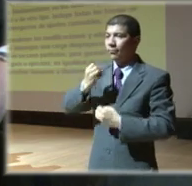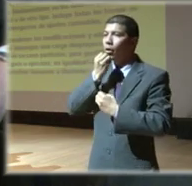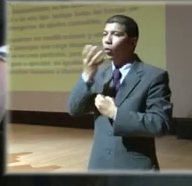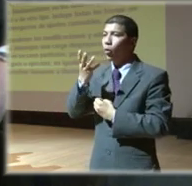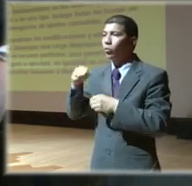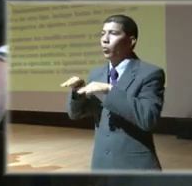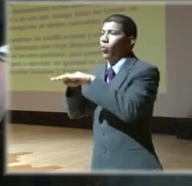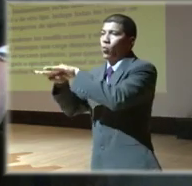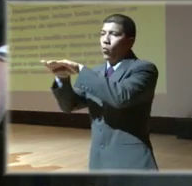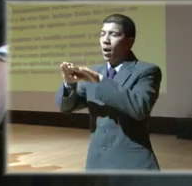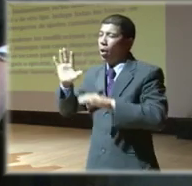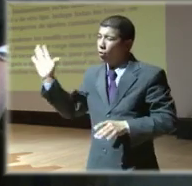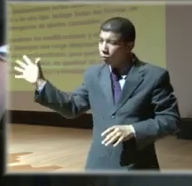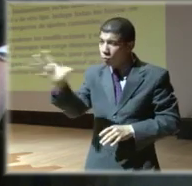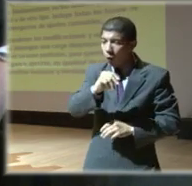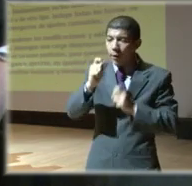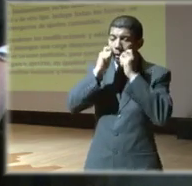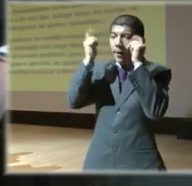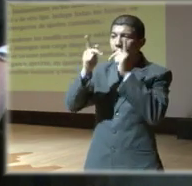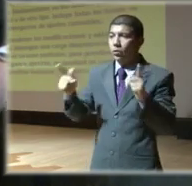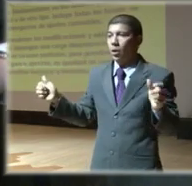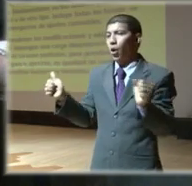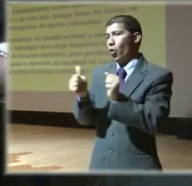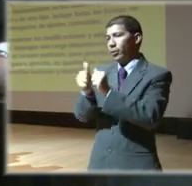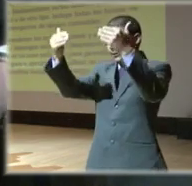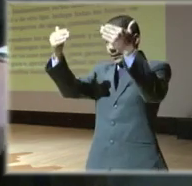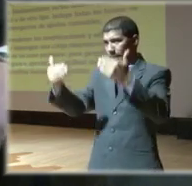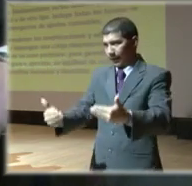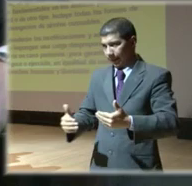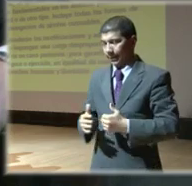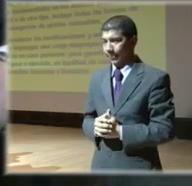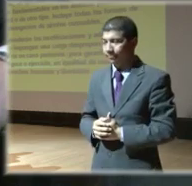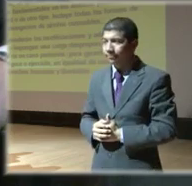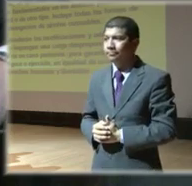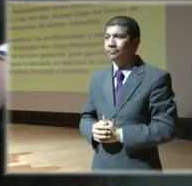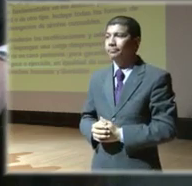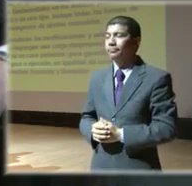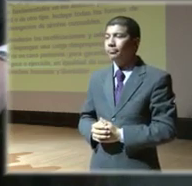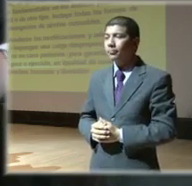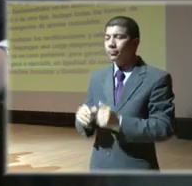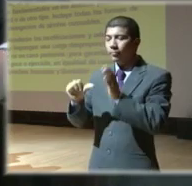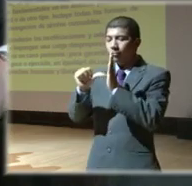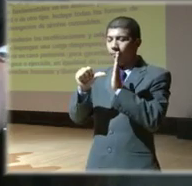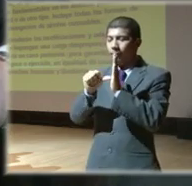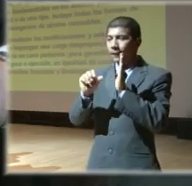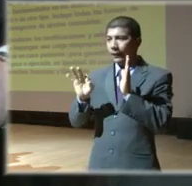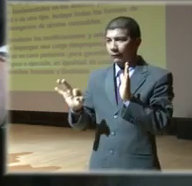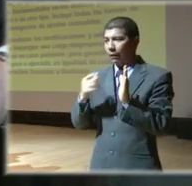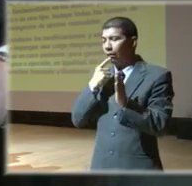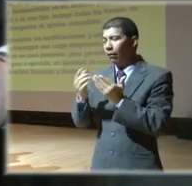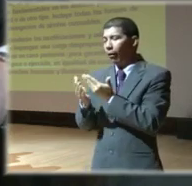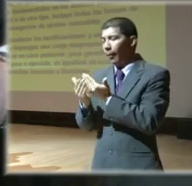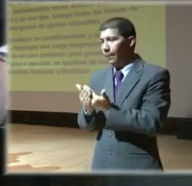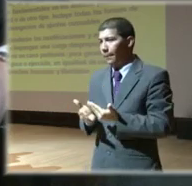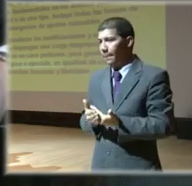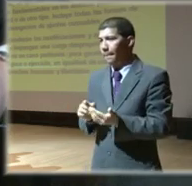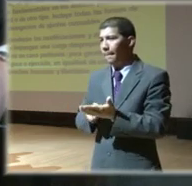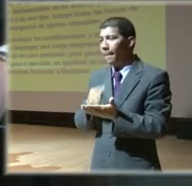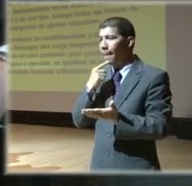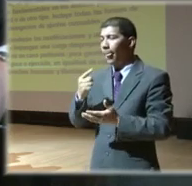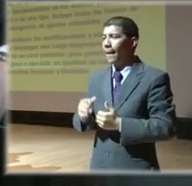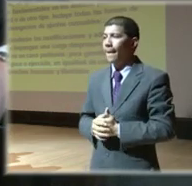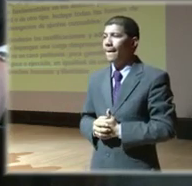por todas las personas con discapacidad y promover el respeto de su dignidad inherente. En el artículo 3 se establecen los principios y se establece que el respeto de la